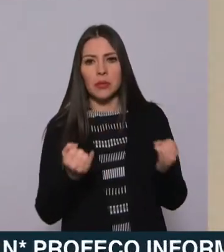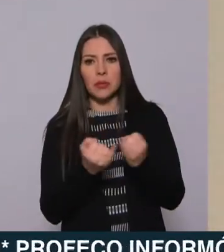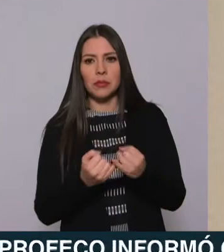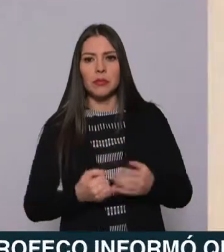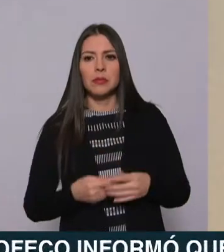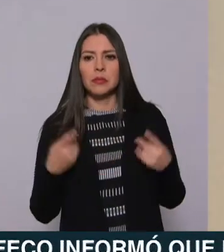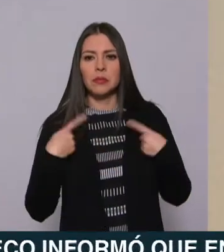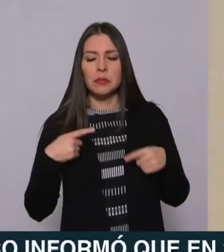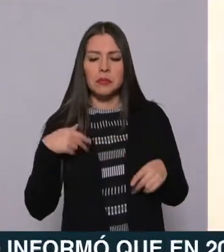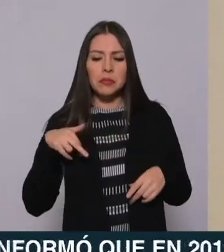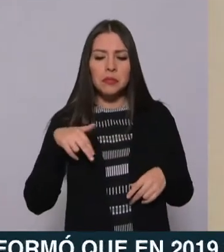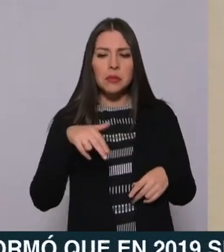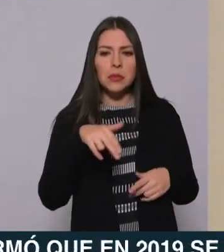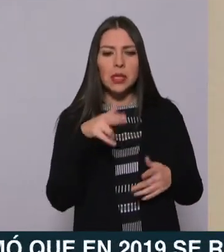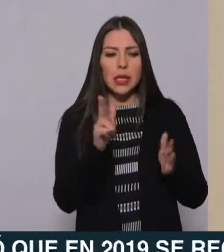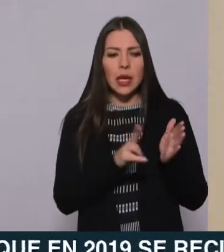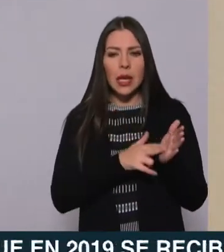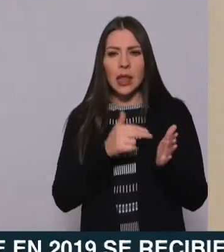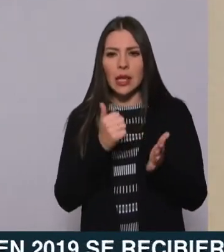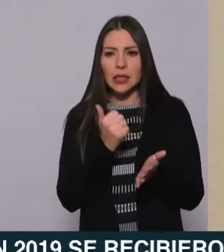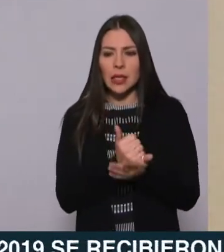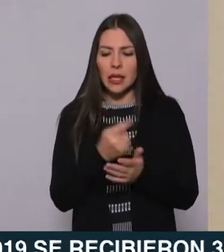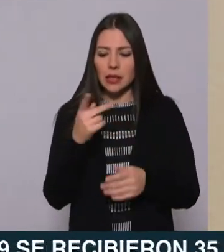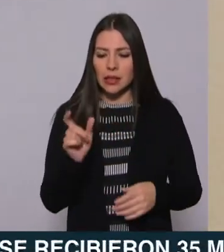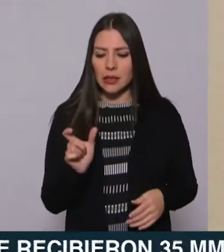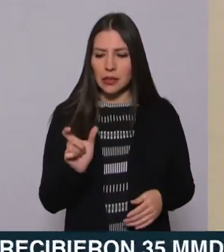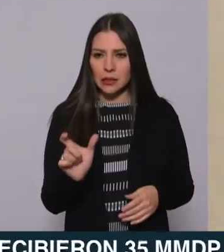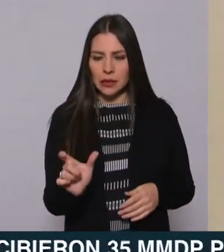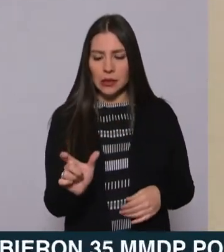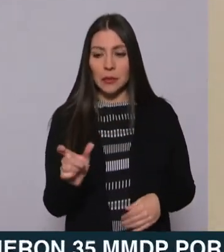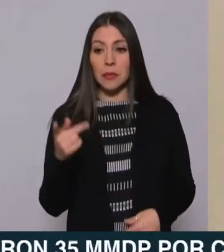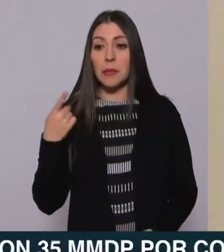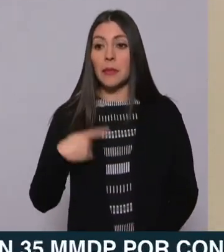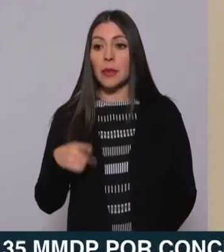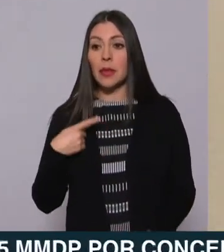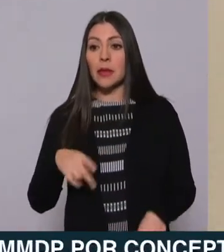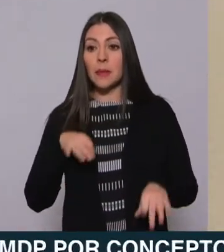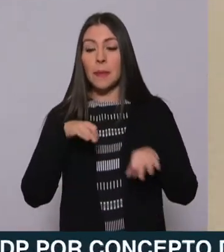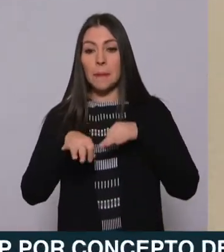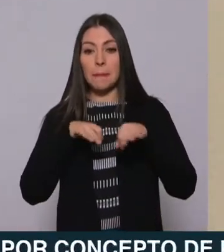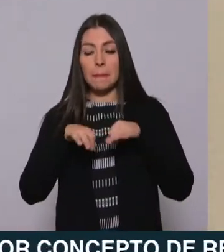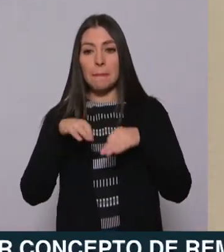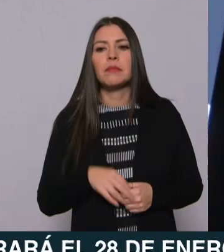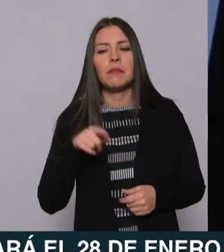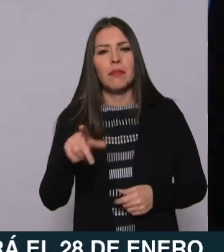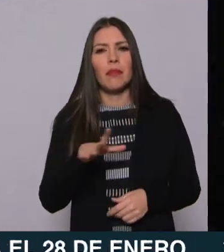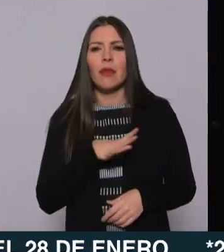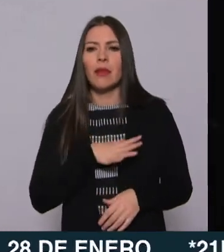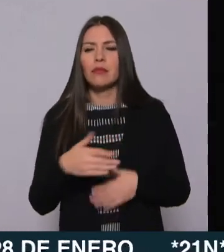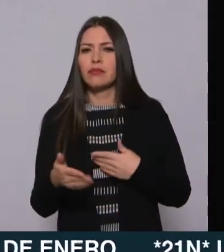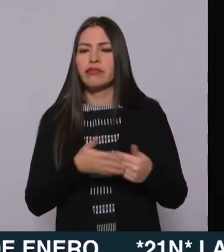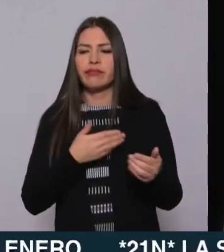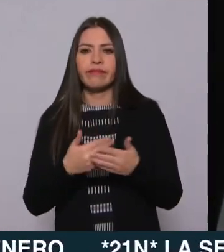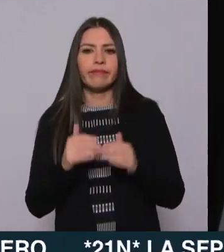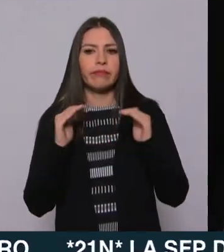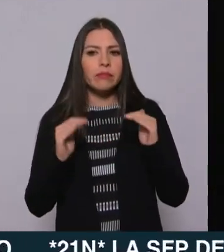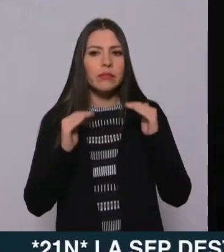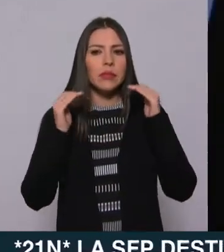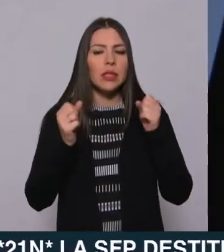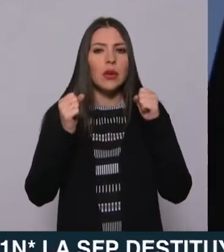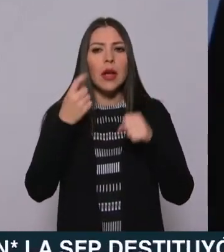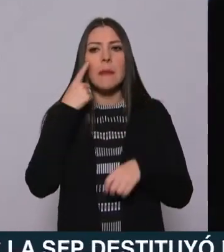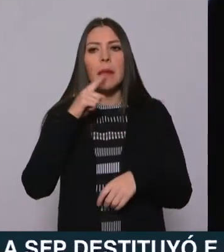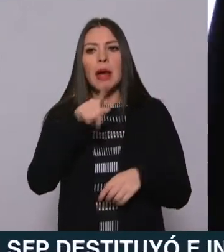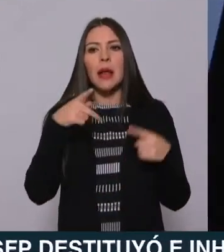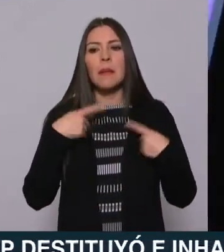año 2000, en un primer momento mediante las urnas electrónicas. Al dejar de imprimir boletas en papel, se tendrá un ahorro en la impresión